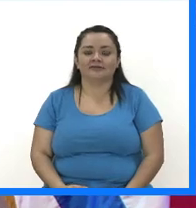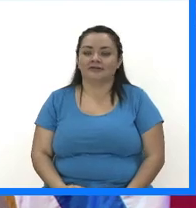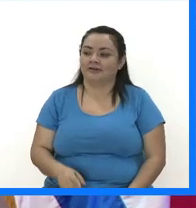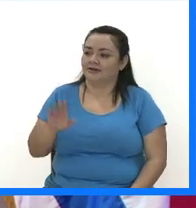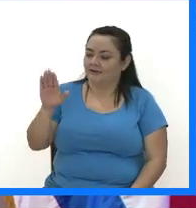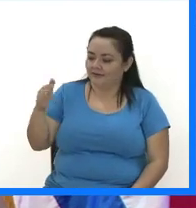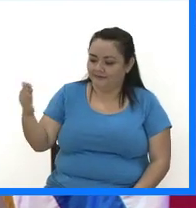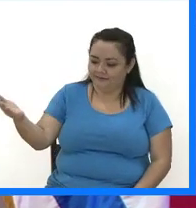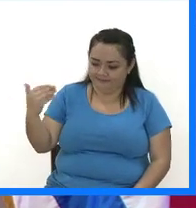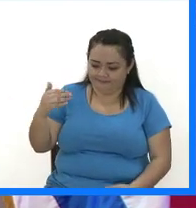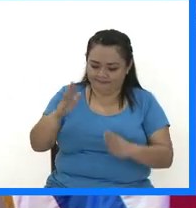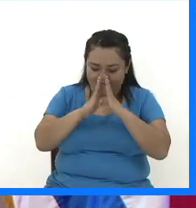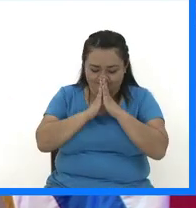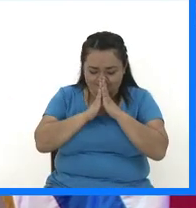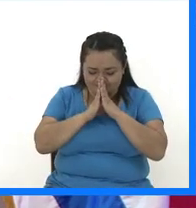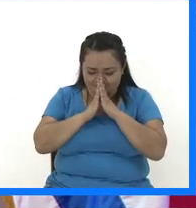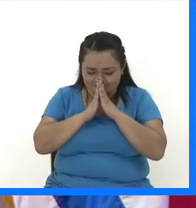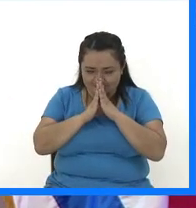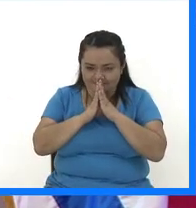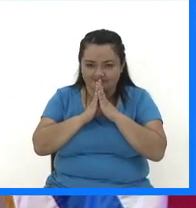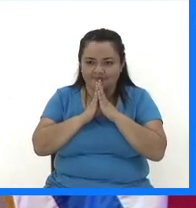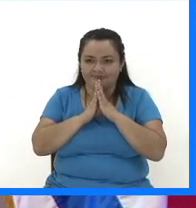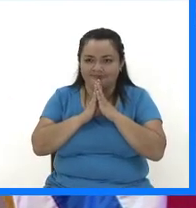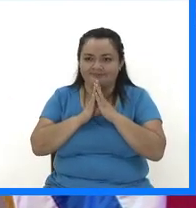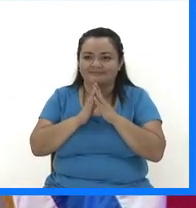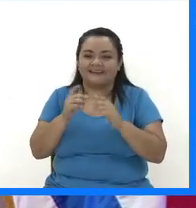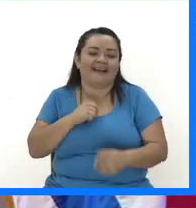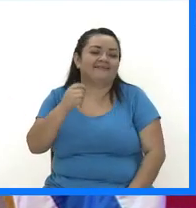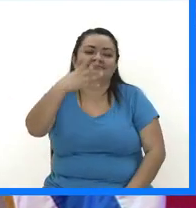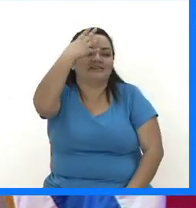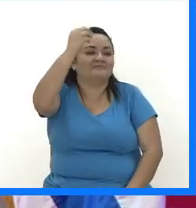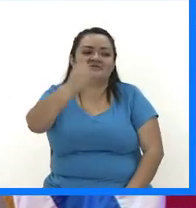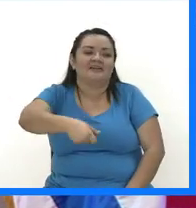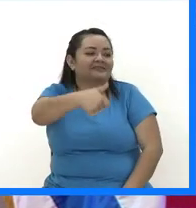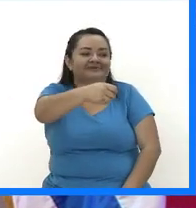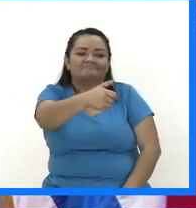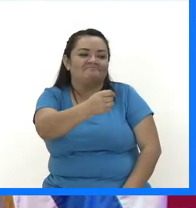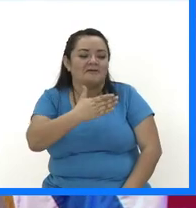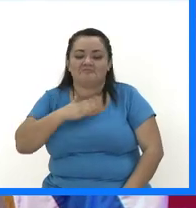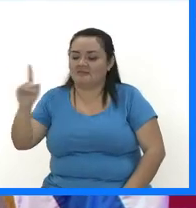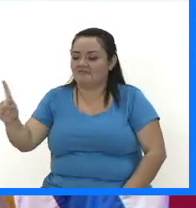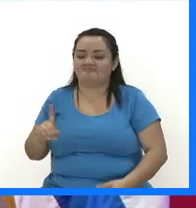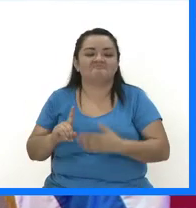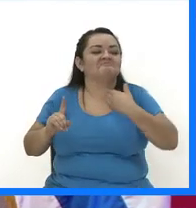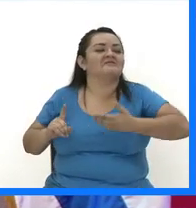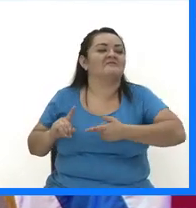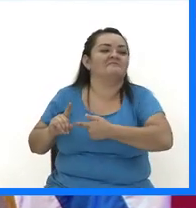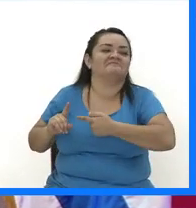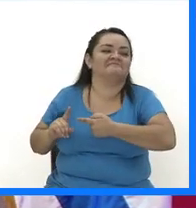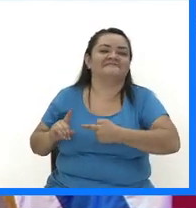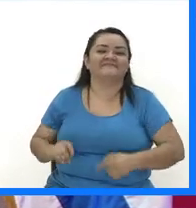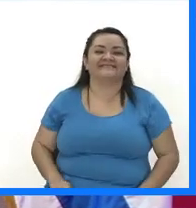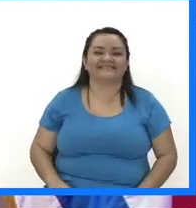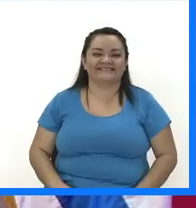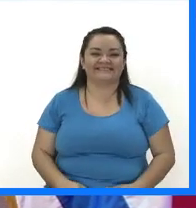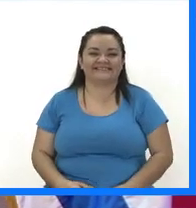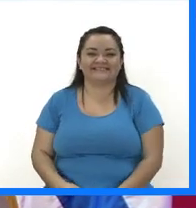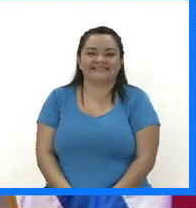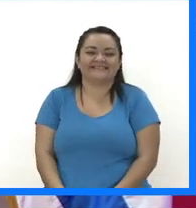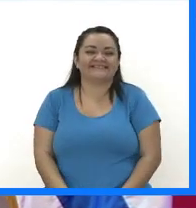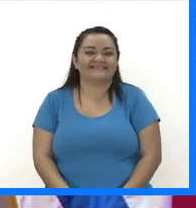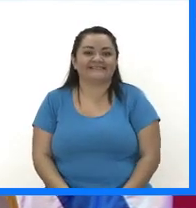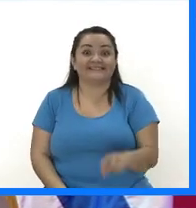final de joven y nos vamos ahora ya tengo el sustituto para servirles el que va la gente a esto